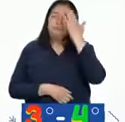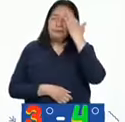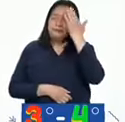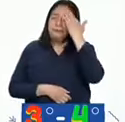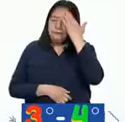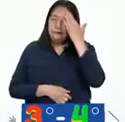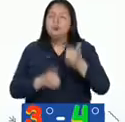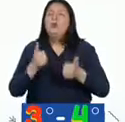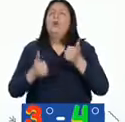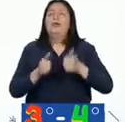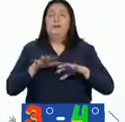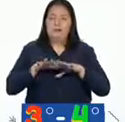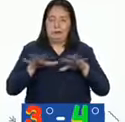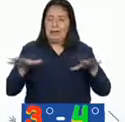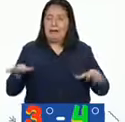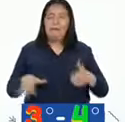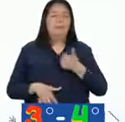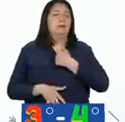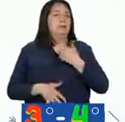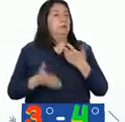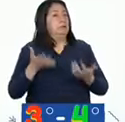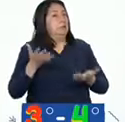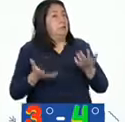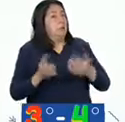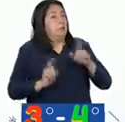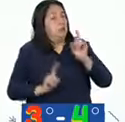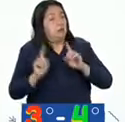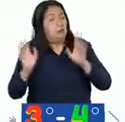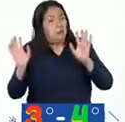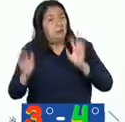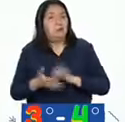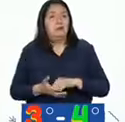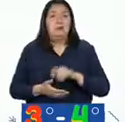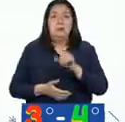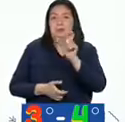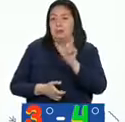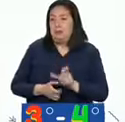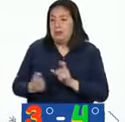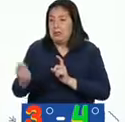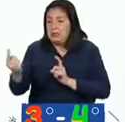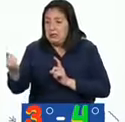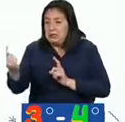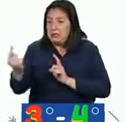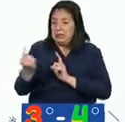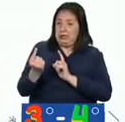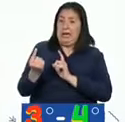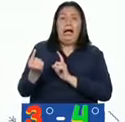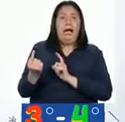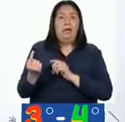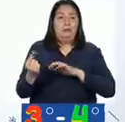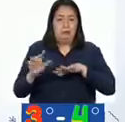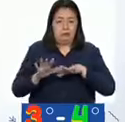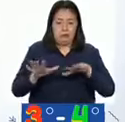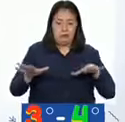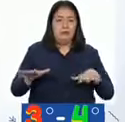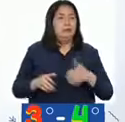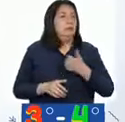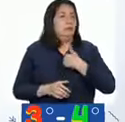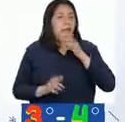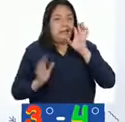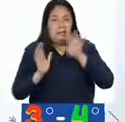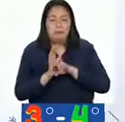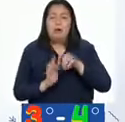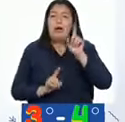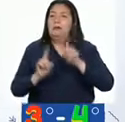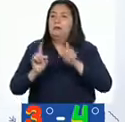nuestro espacio personal. Puede suceder que en algunas ocasiones alguien quiere acercarse a nuestro espacio personal. Por ejemplo,